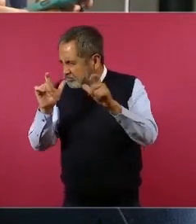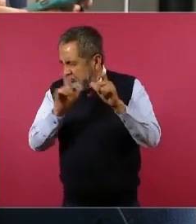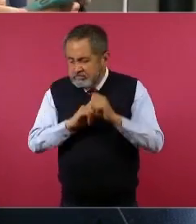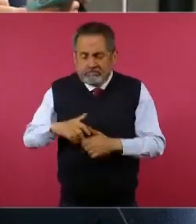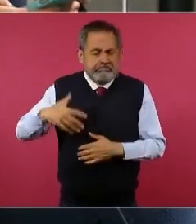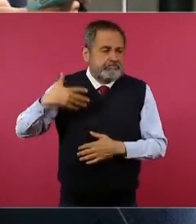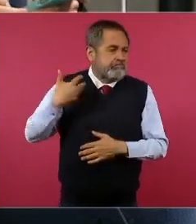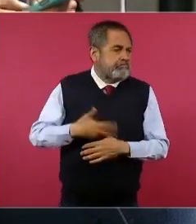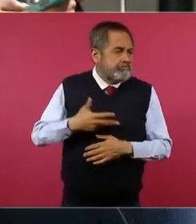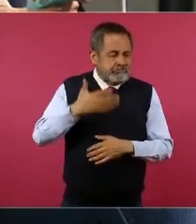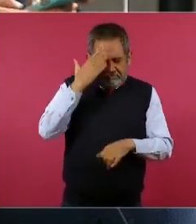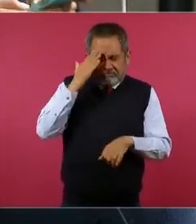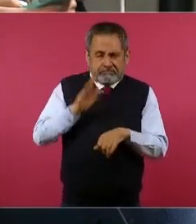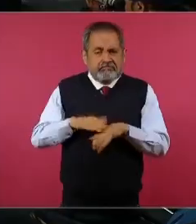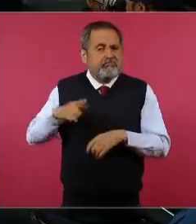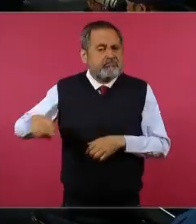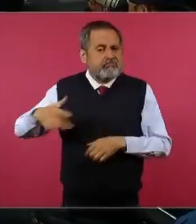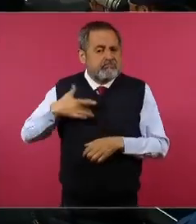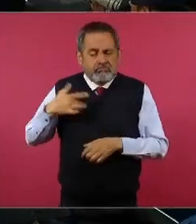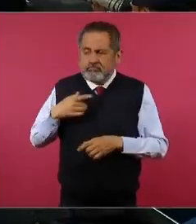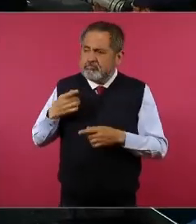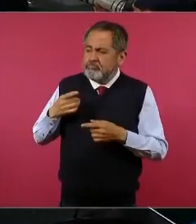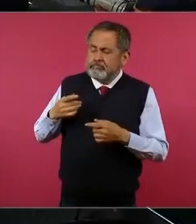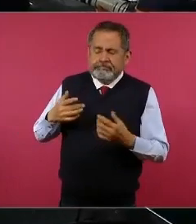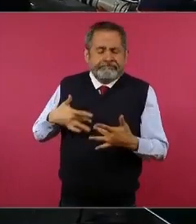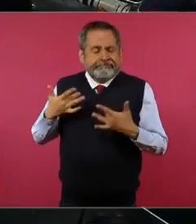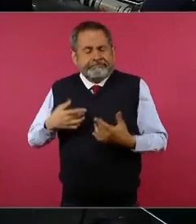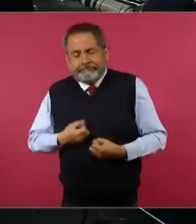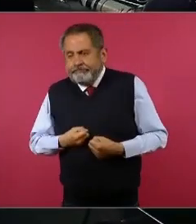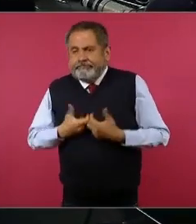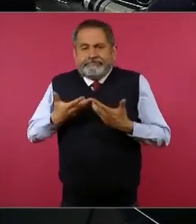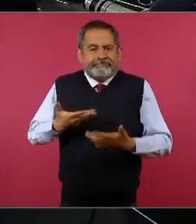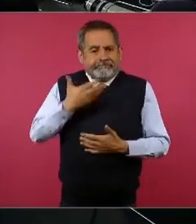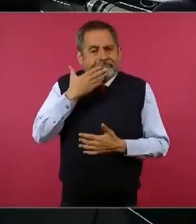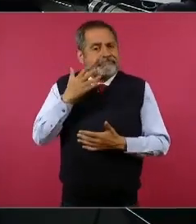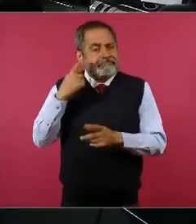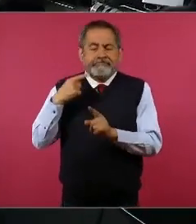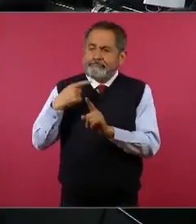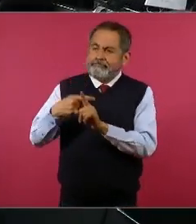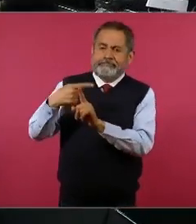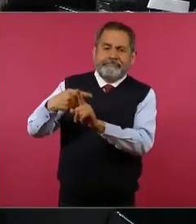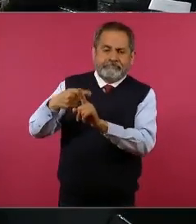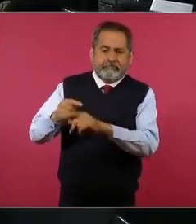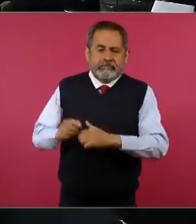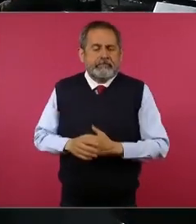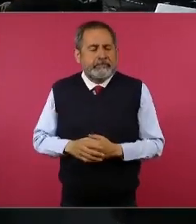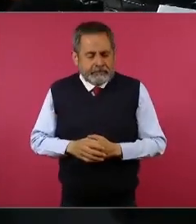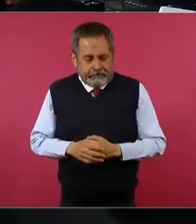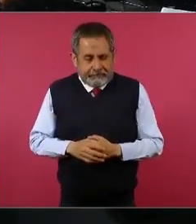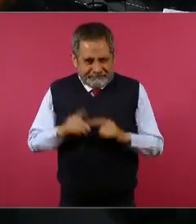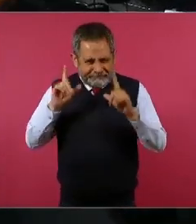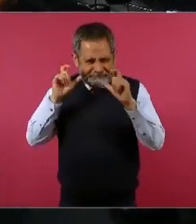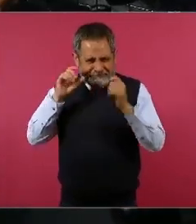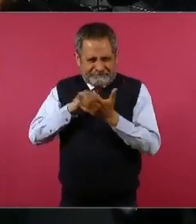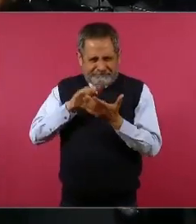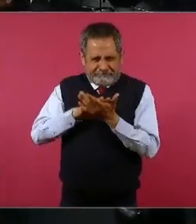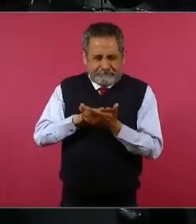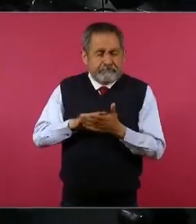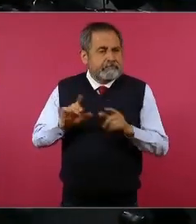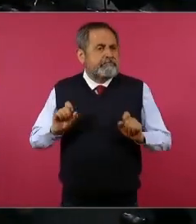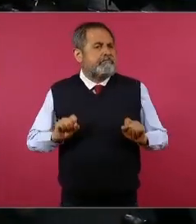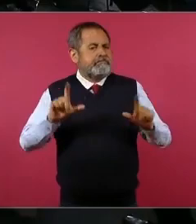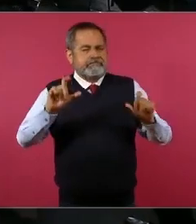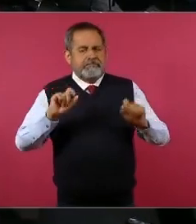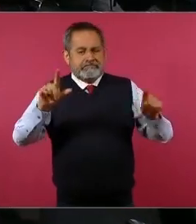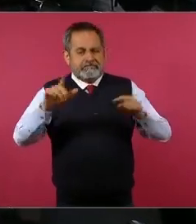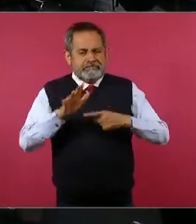de momentos, acciones, miradas, gestos y expresiones únicos. Algunas de estas fotos estuvieron expuestas, entre